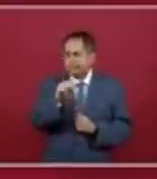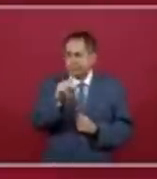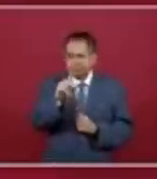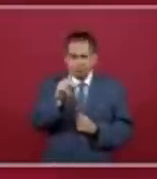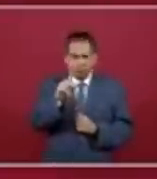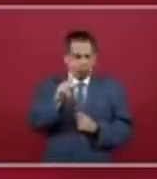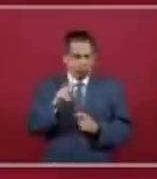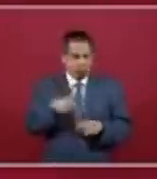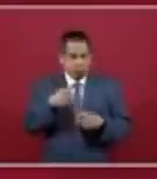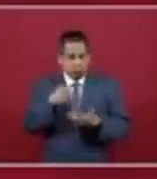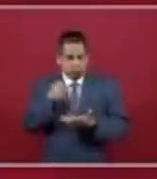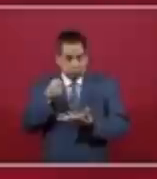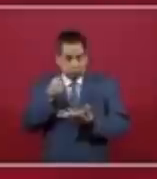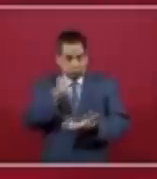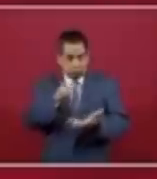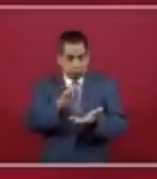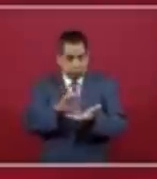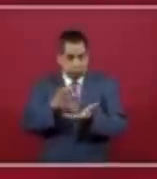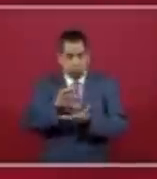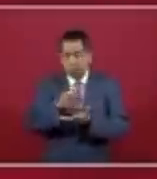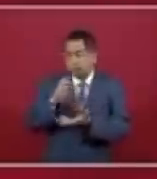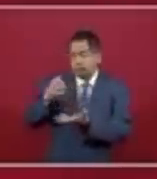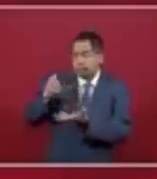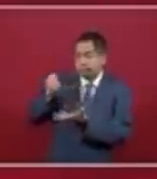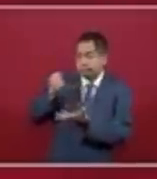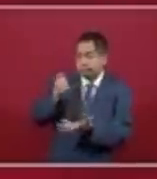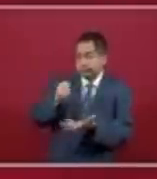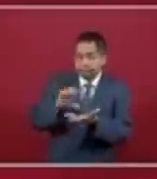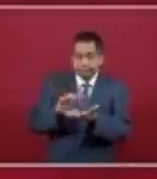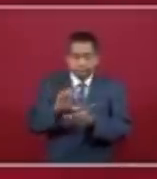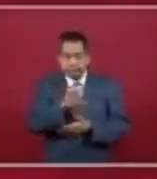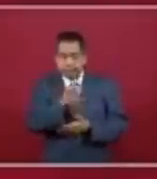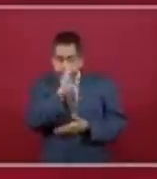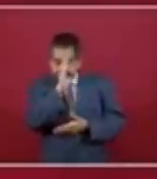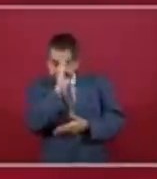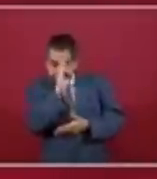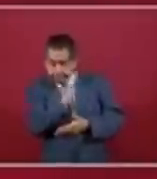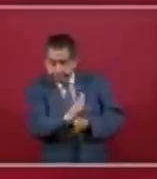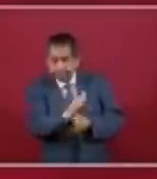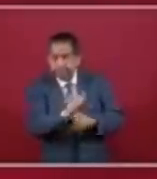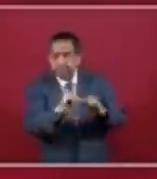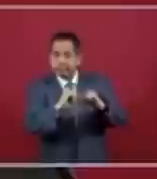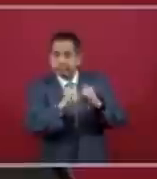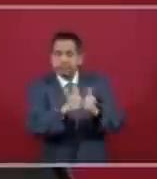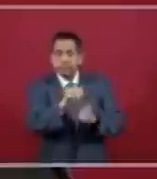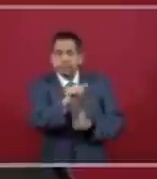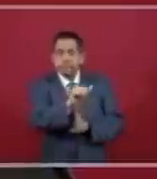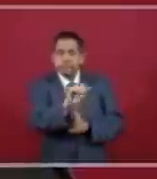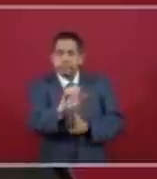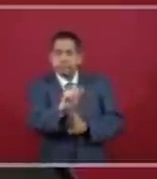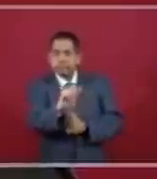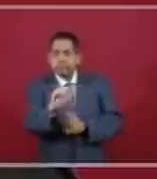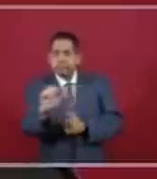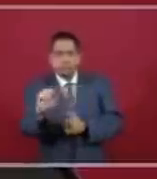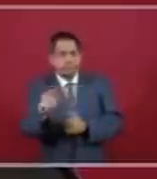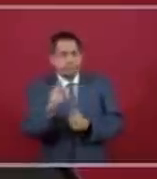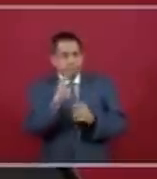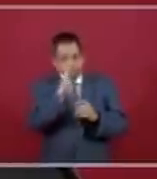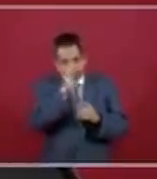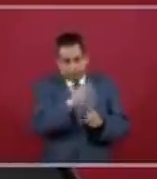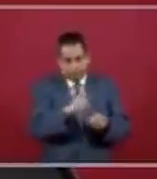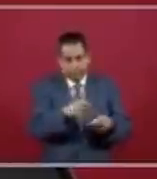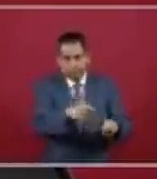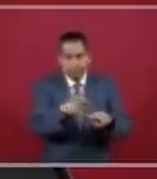transfieran recursos del presupuesto a organizaciones sociales,